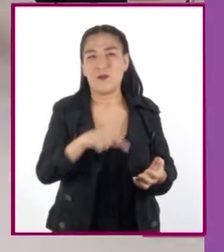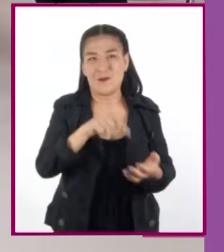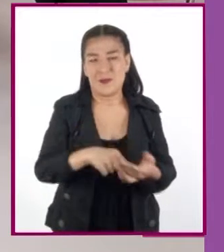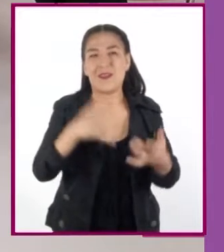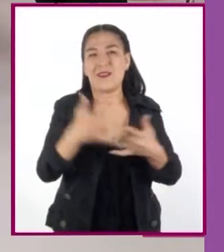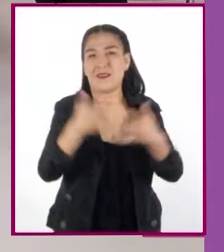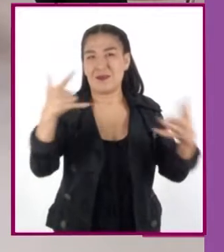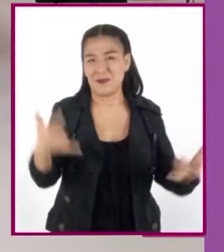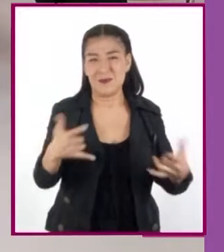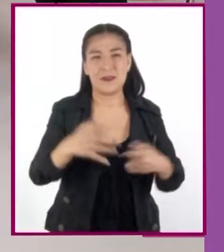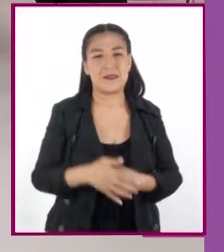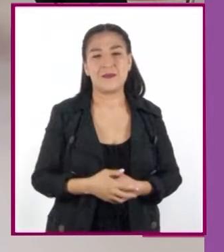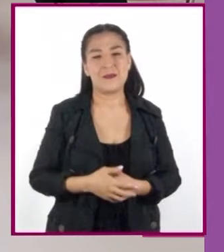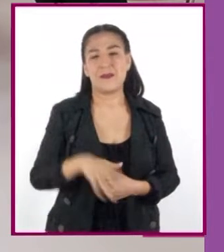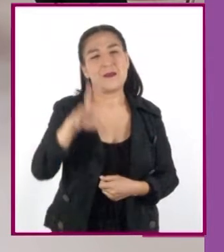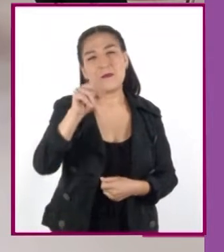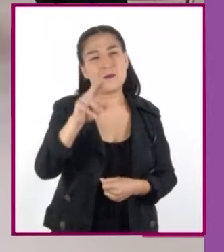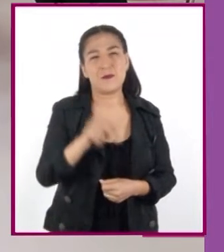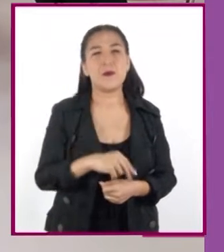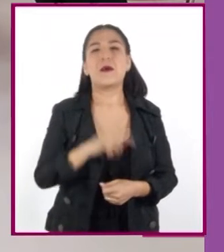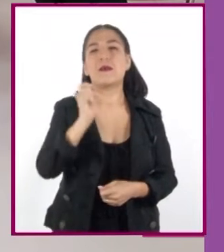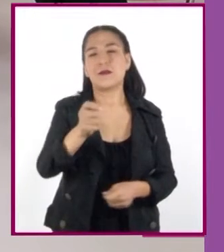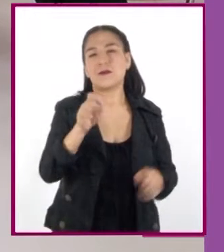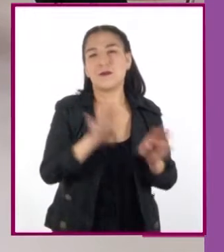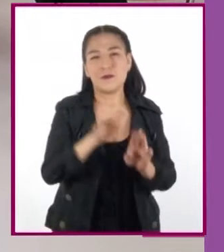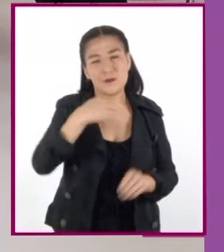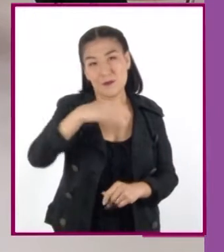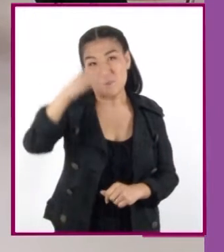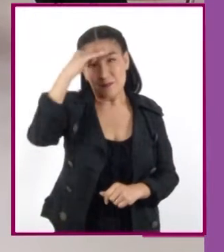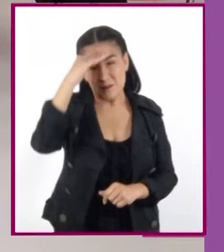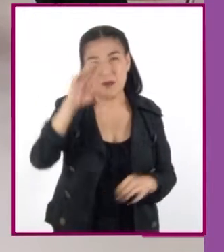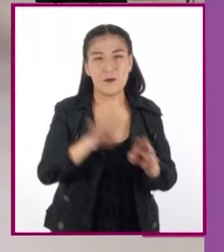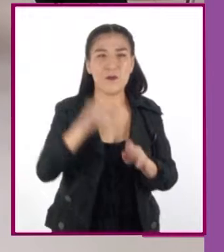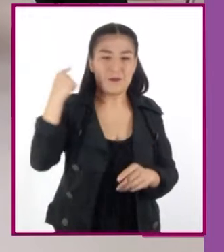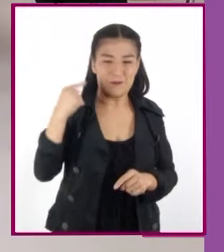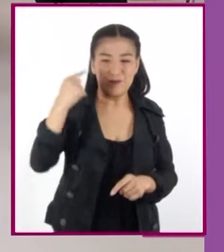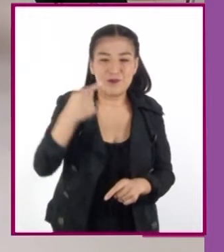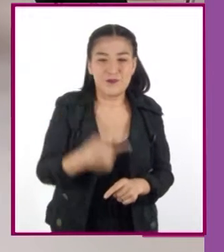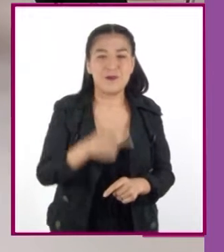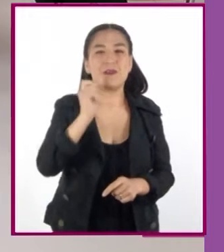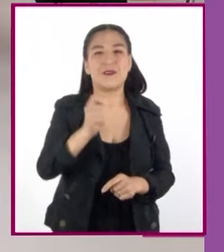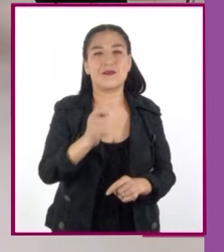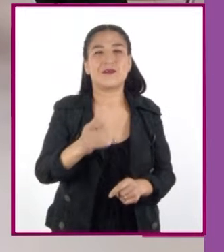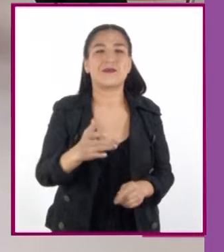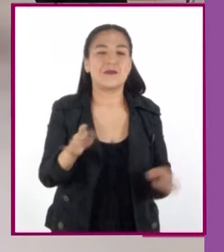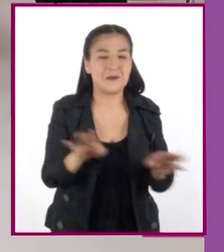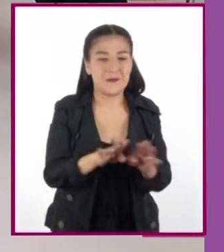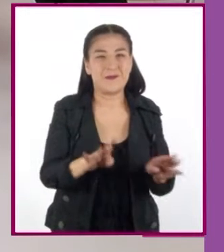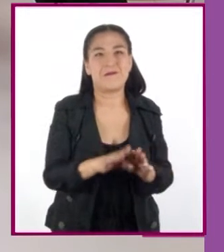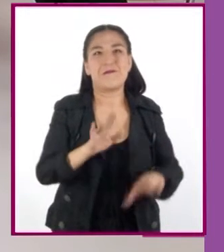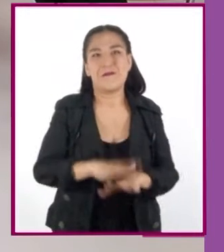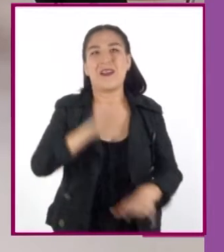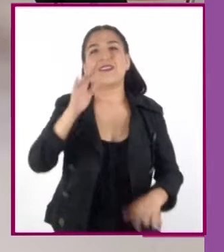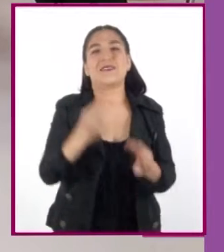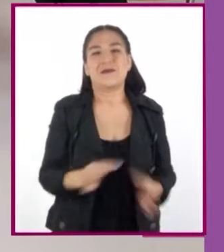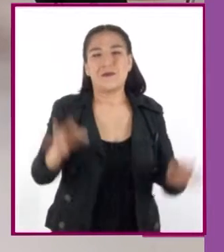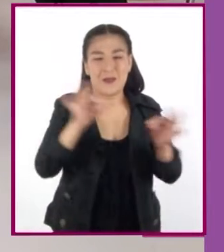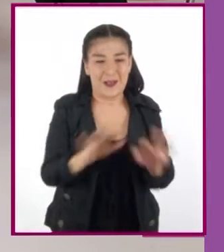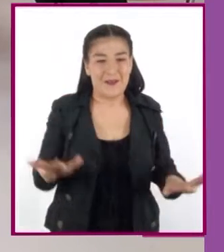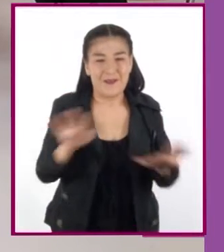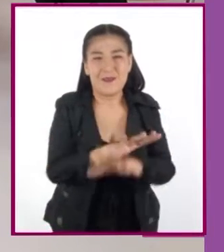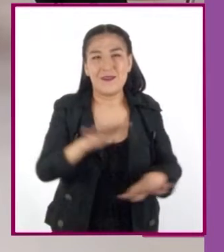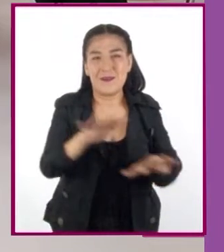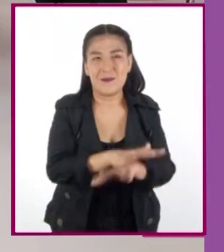historia? No, considero que hay emociones que han venido cobrando una importancia relevante a medida